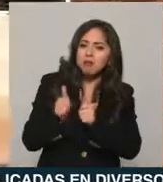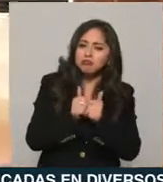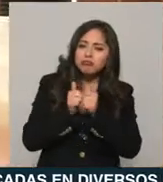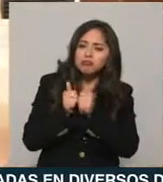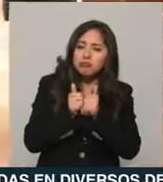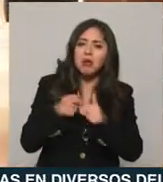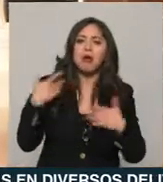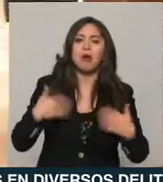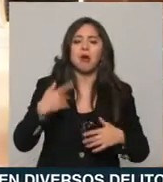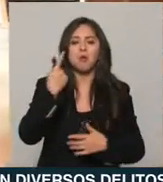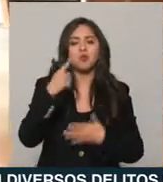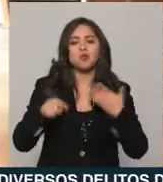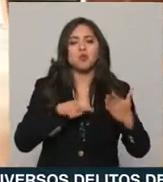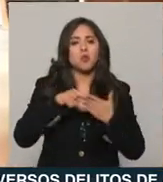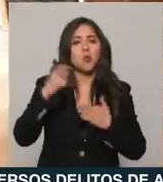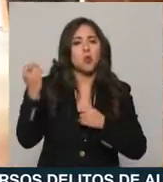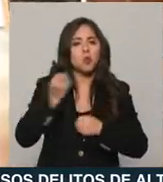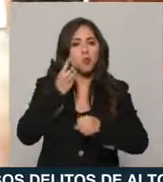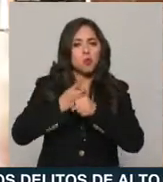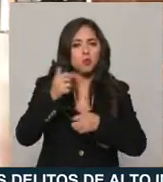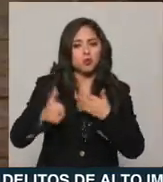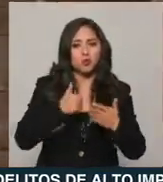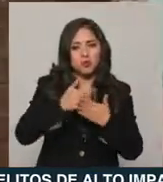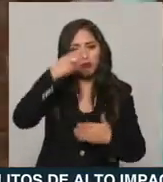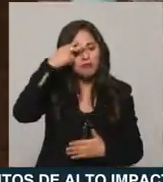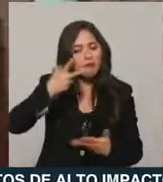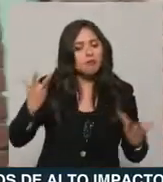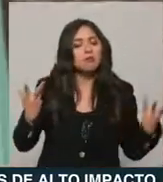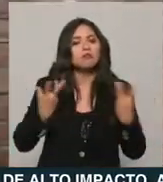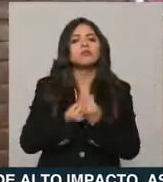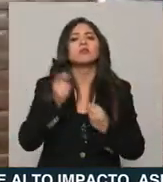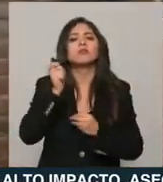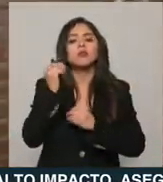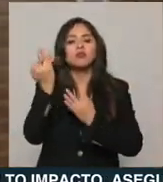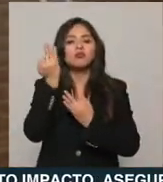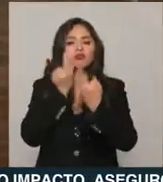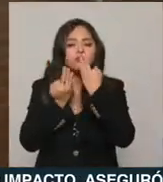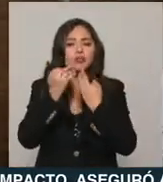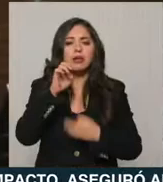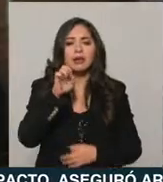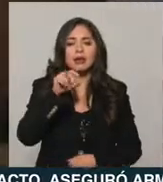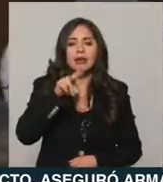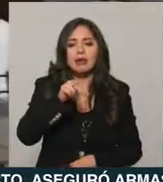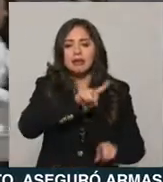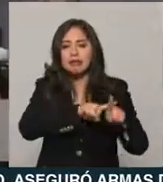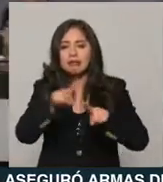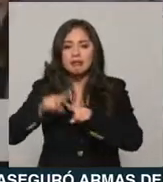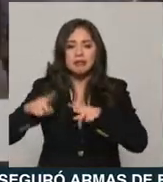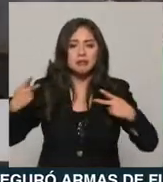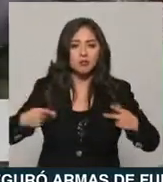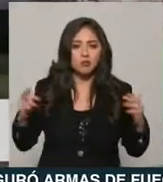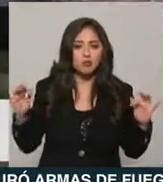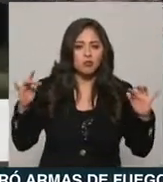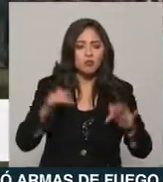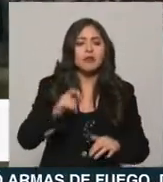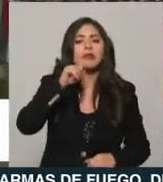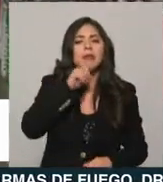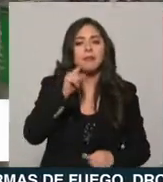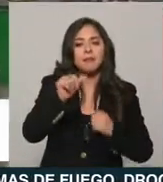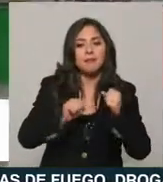tienen una opción más en la Ciudad de México para disfrutar con el trato amable de Elena para todos los clientes, incluidos